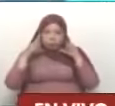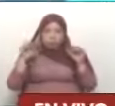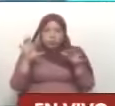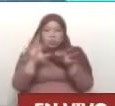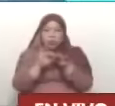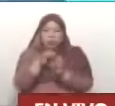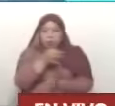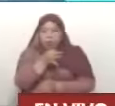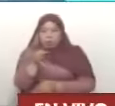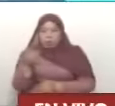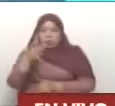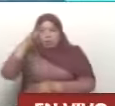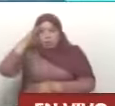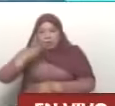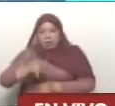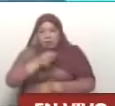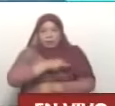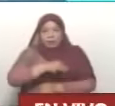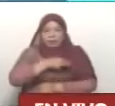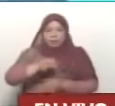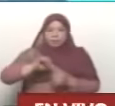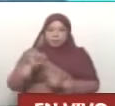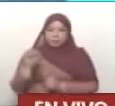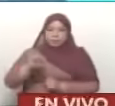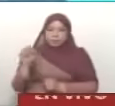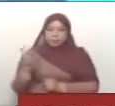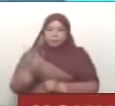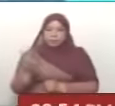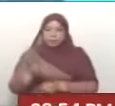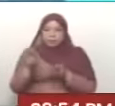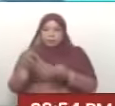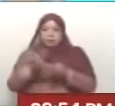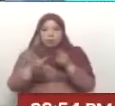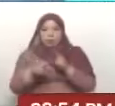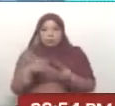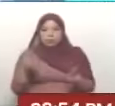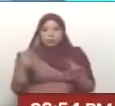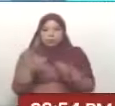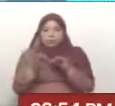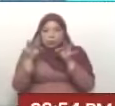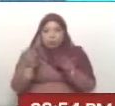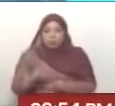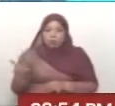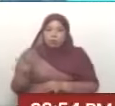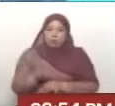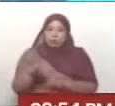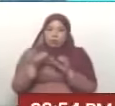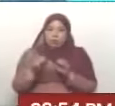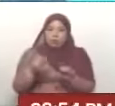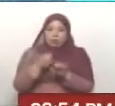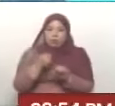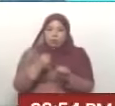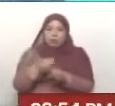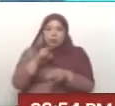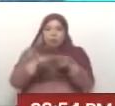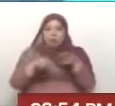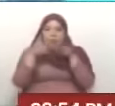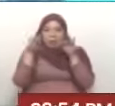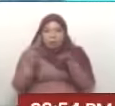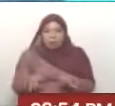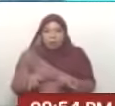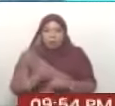unión perfecta cívico-militar-policial, en Venezuela ha reinado la paz y la seguridad y seguirá reinando la paz y la